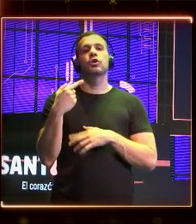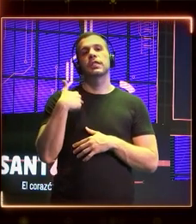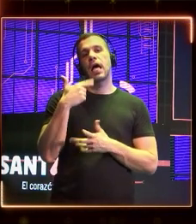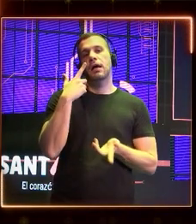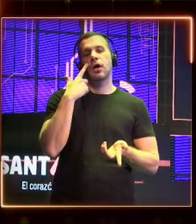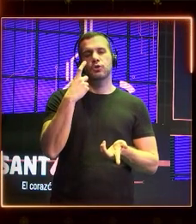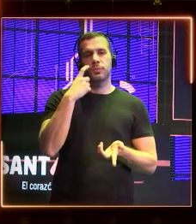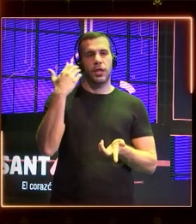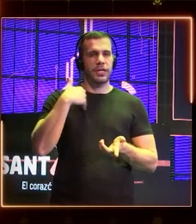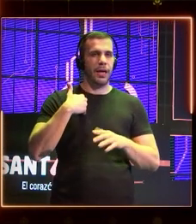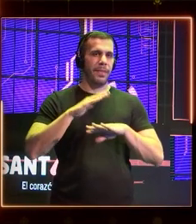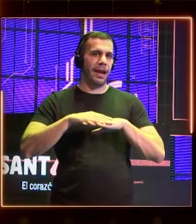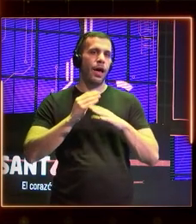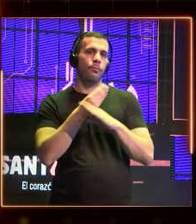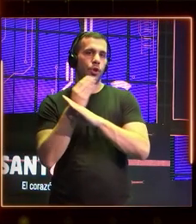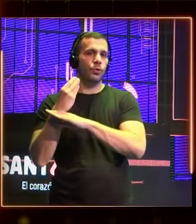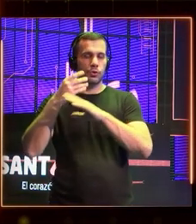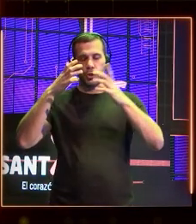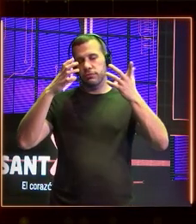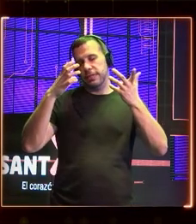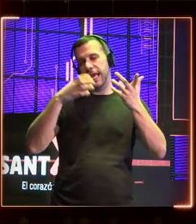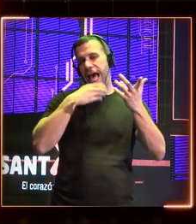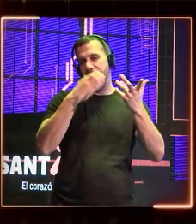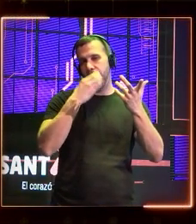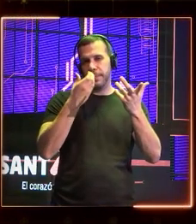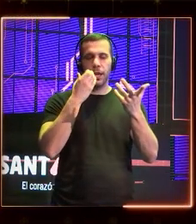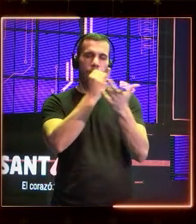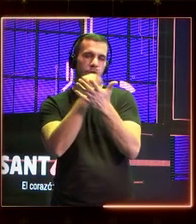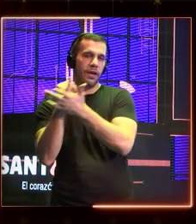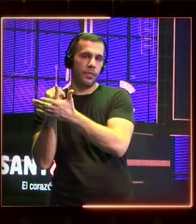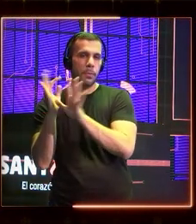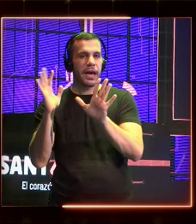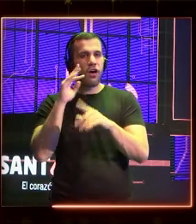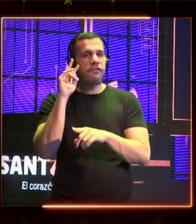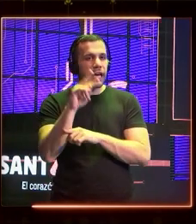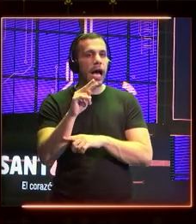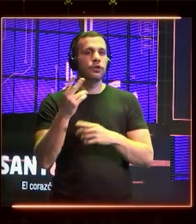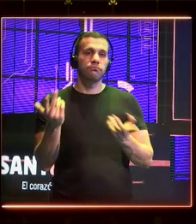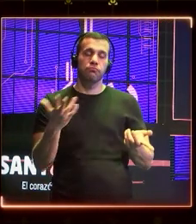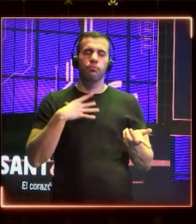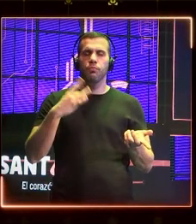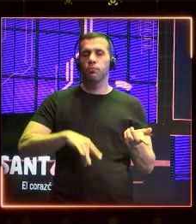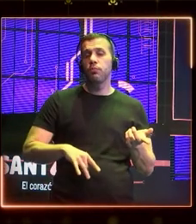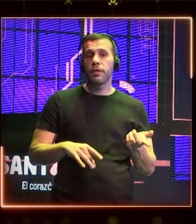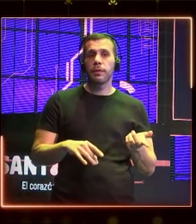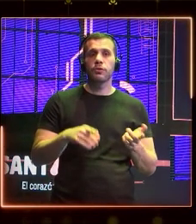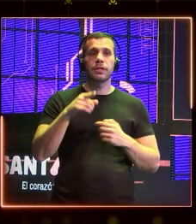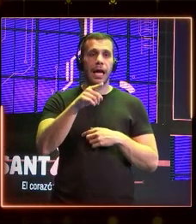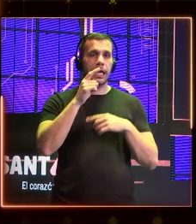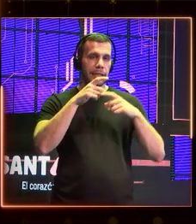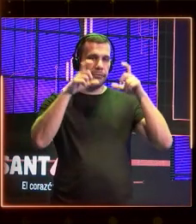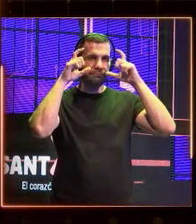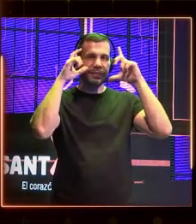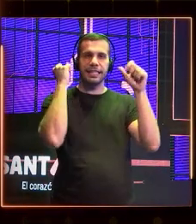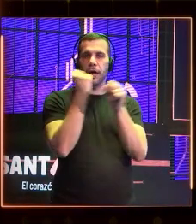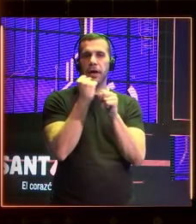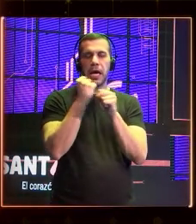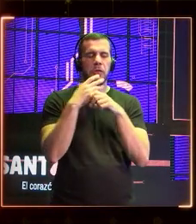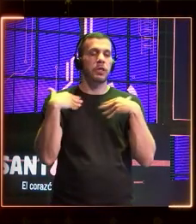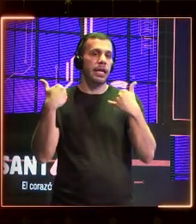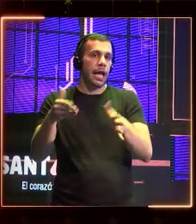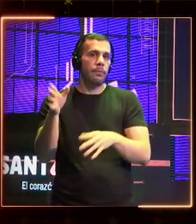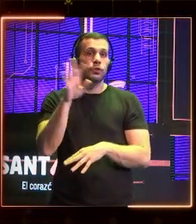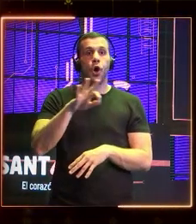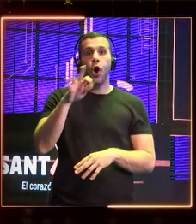dicen Mira Pedro da igual o sea ya pero fijaos que podemos tener un hio y trabajar donde queramos o en un